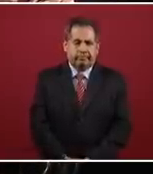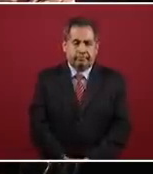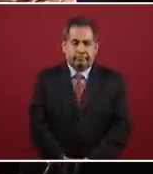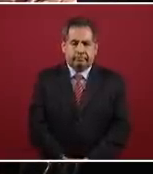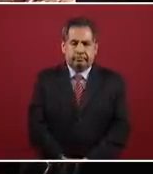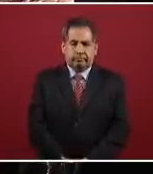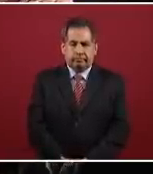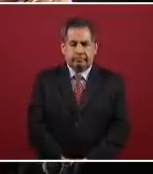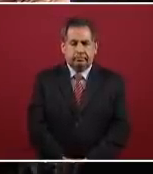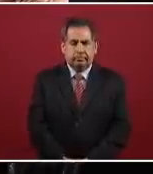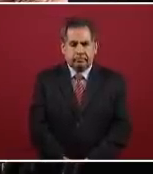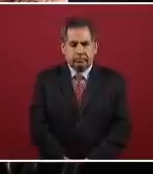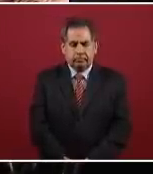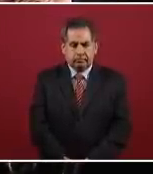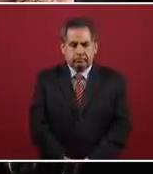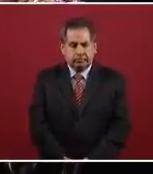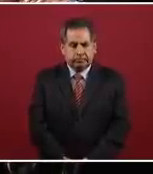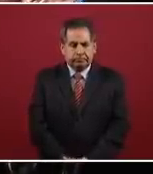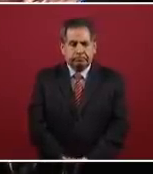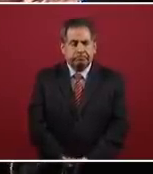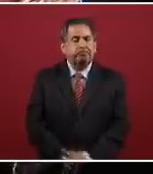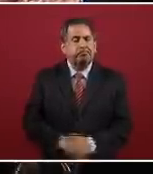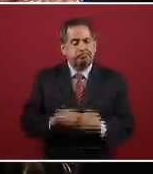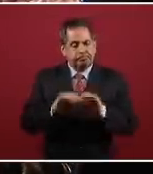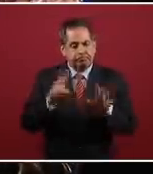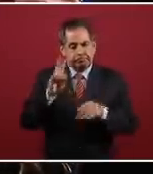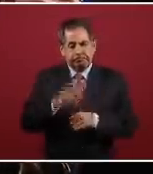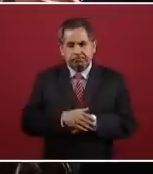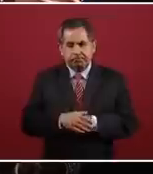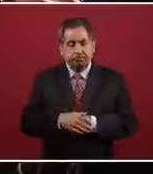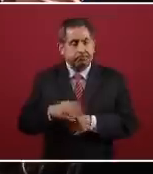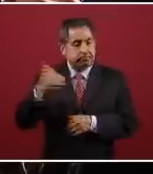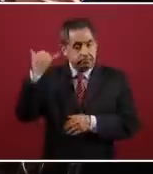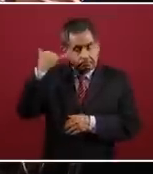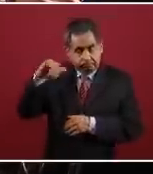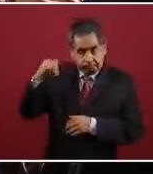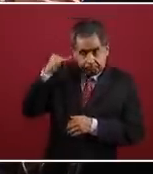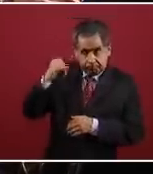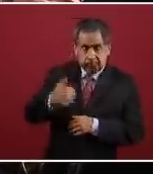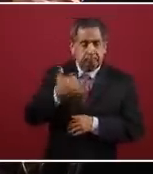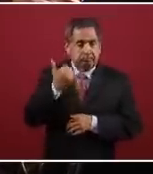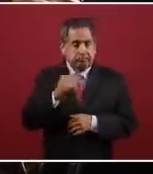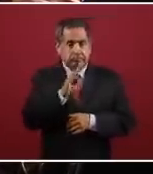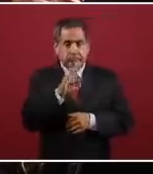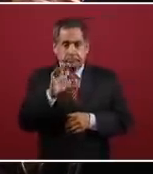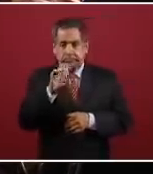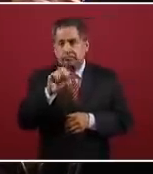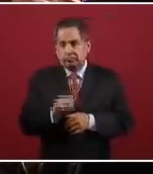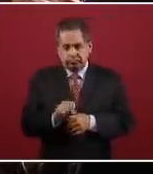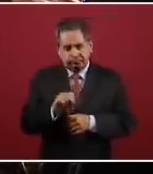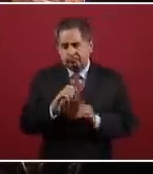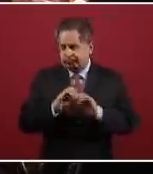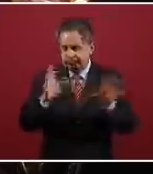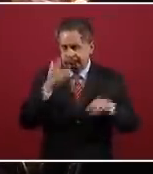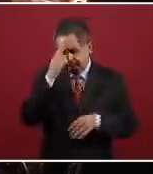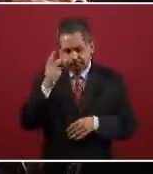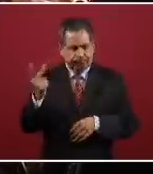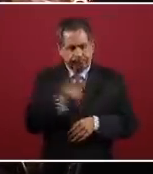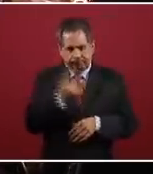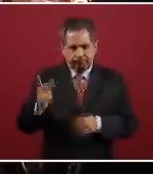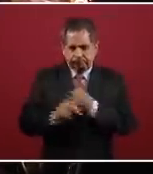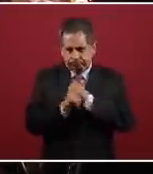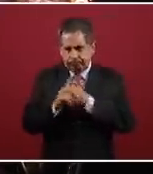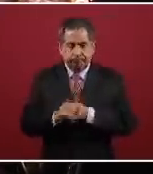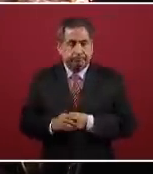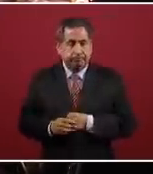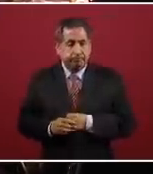Bueno, en efecto, las dos penínsulas han tenido problemas, así quedaron. En las dos el presidente